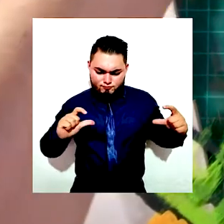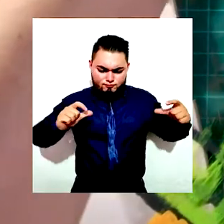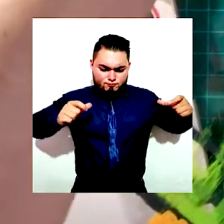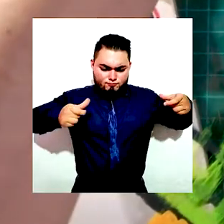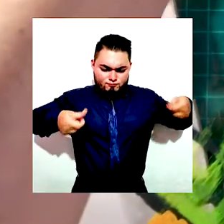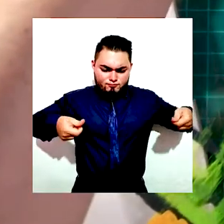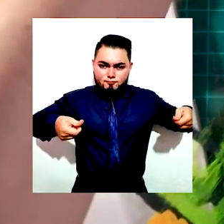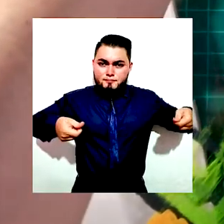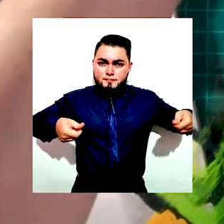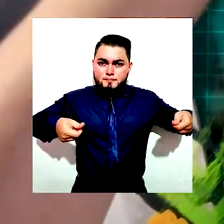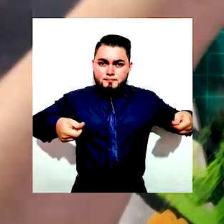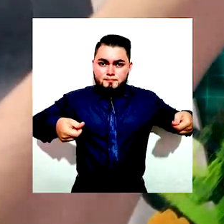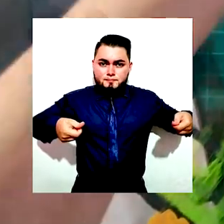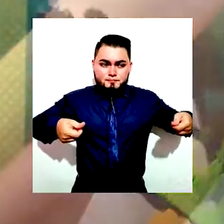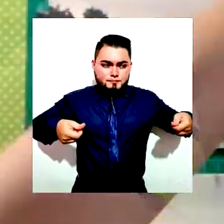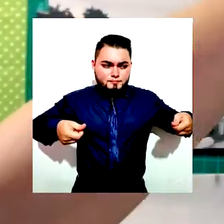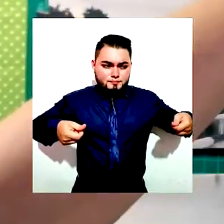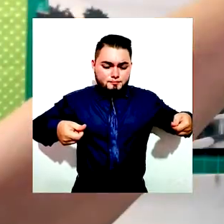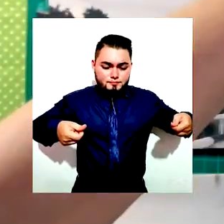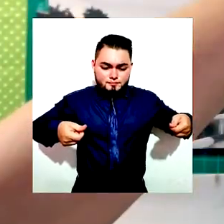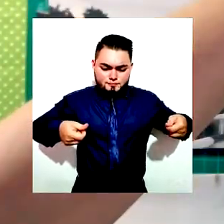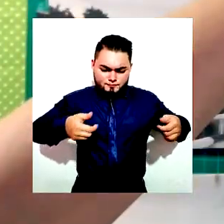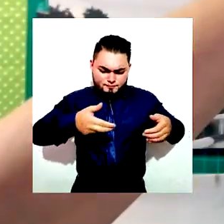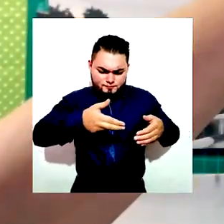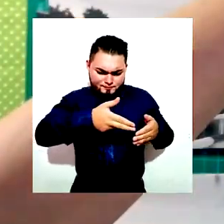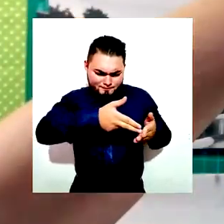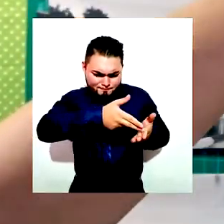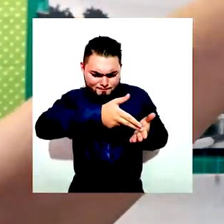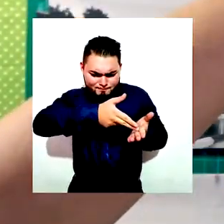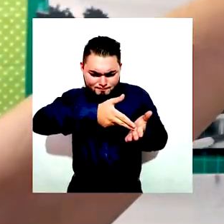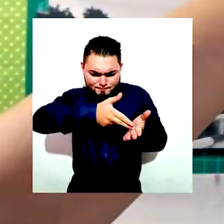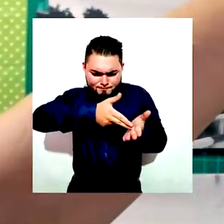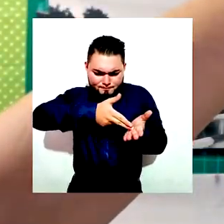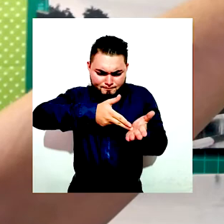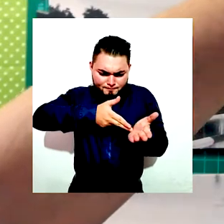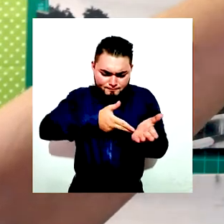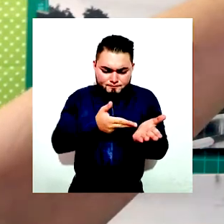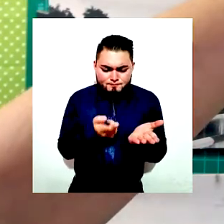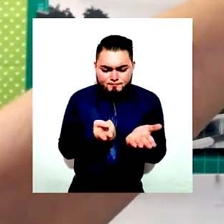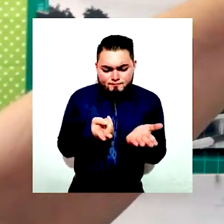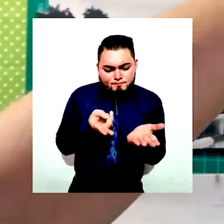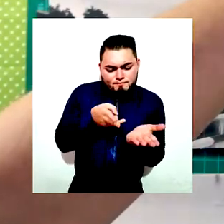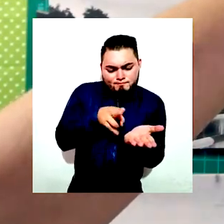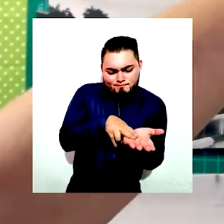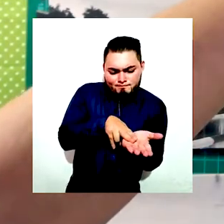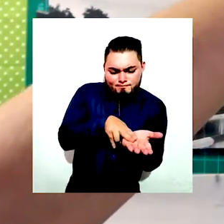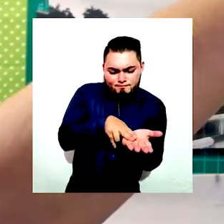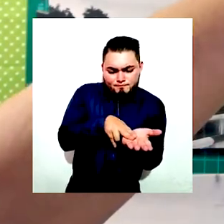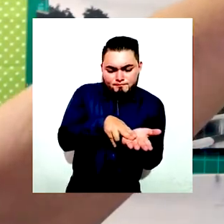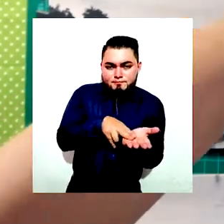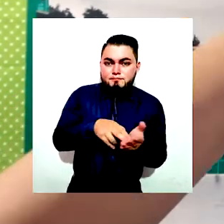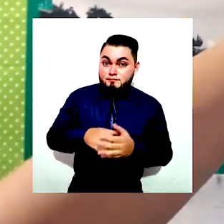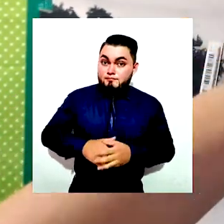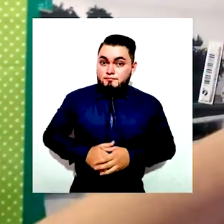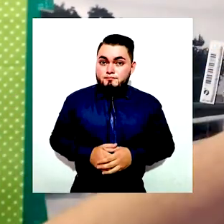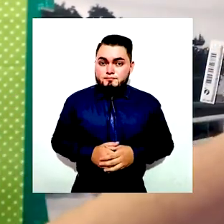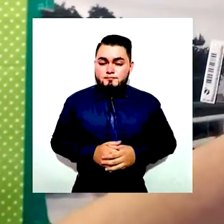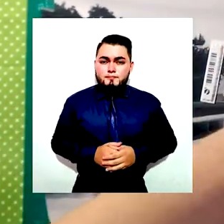a la mitad y con la pistola de silicón caliente pega la tira de foamy a la lámina